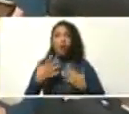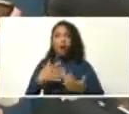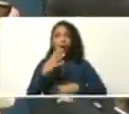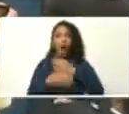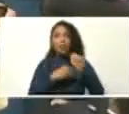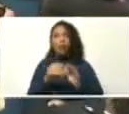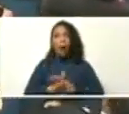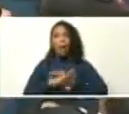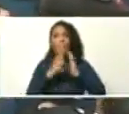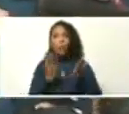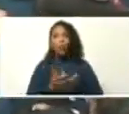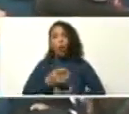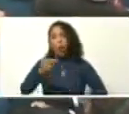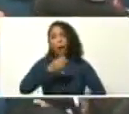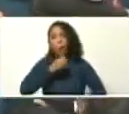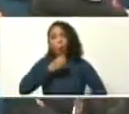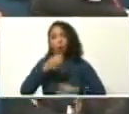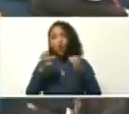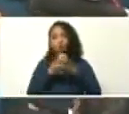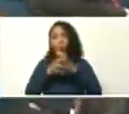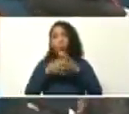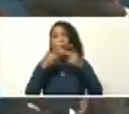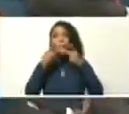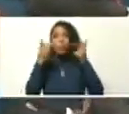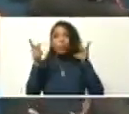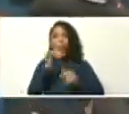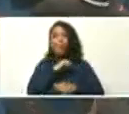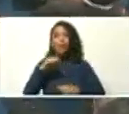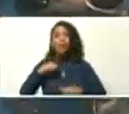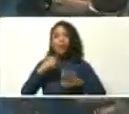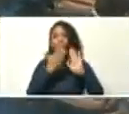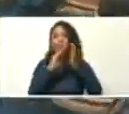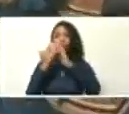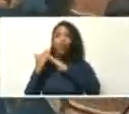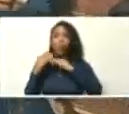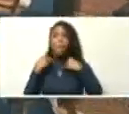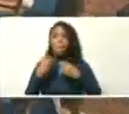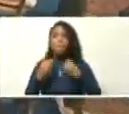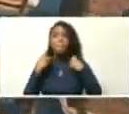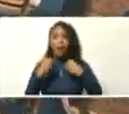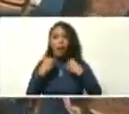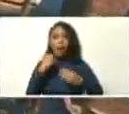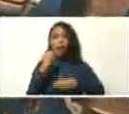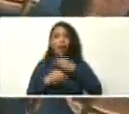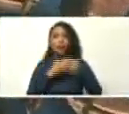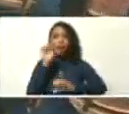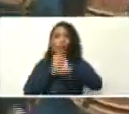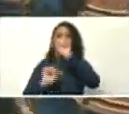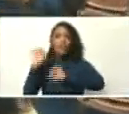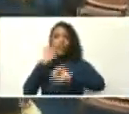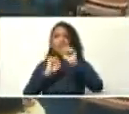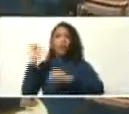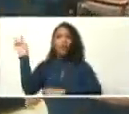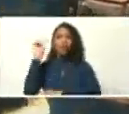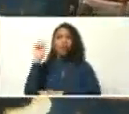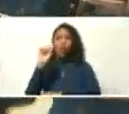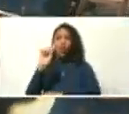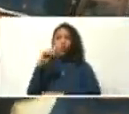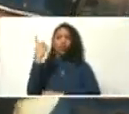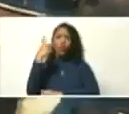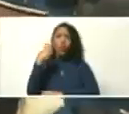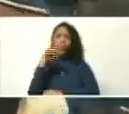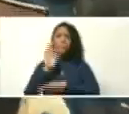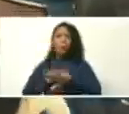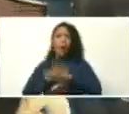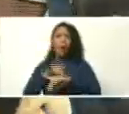mundo periodístico, desde el sector público, privado, comunitario, para defender a Venezuela, pero no solamente para ellos,